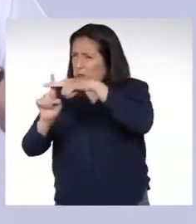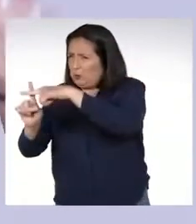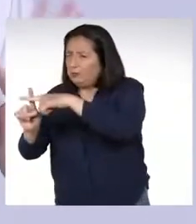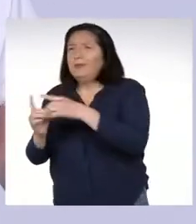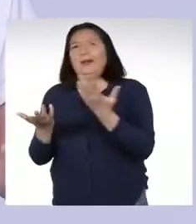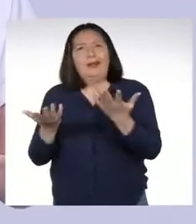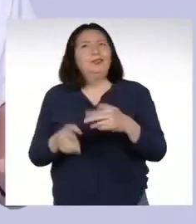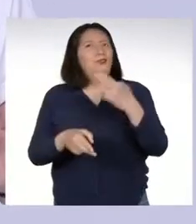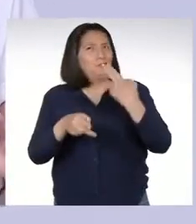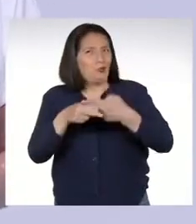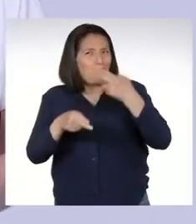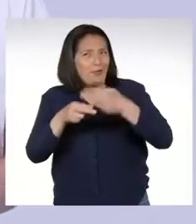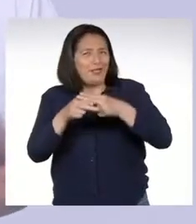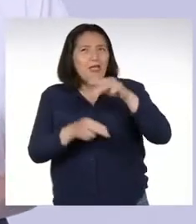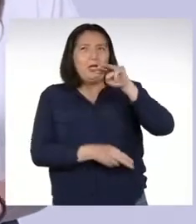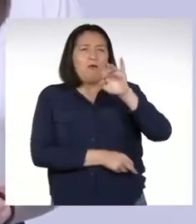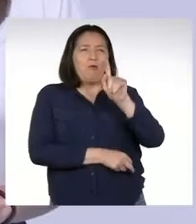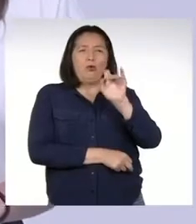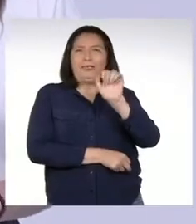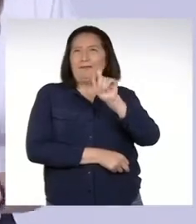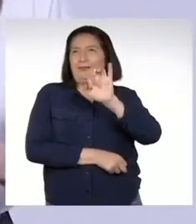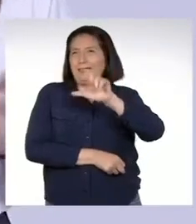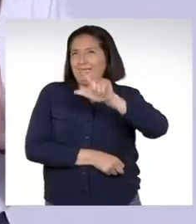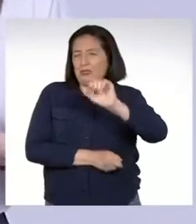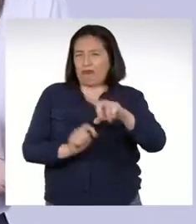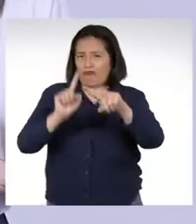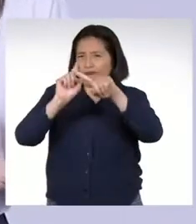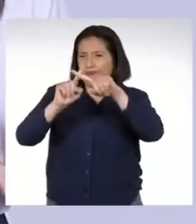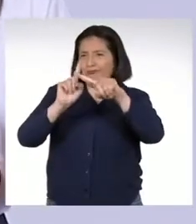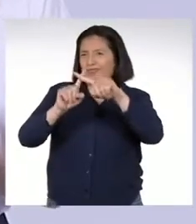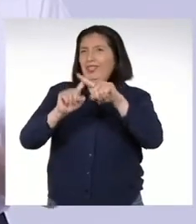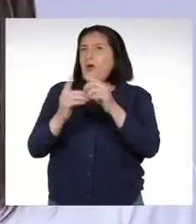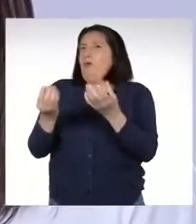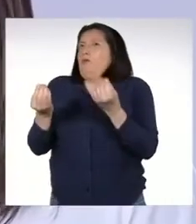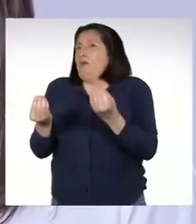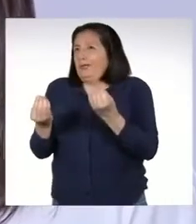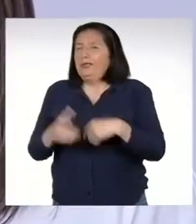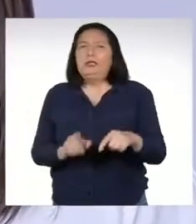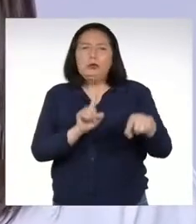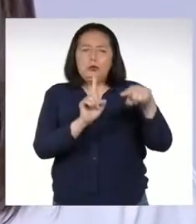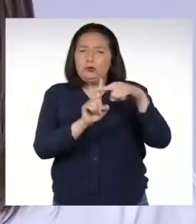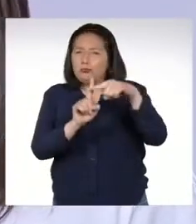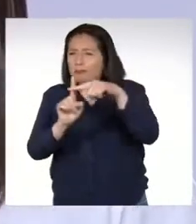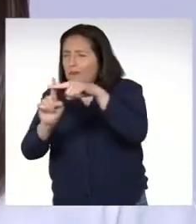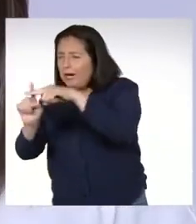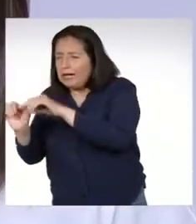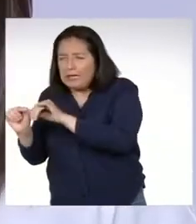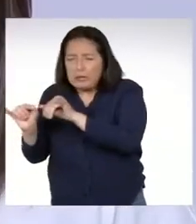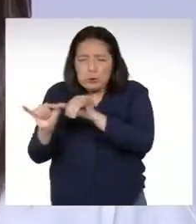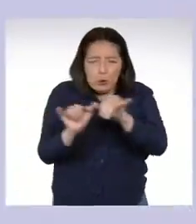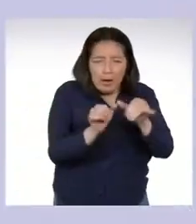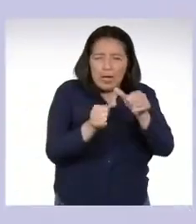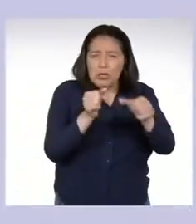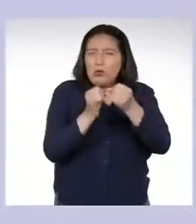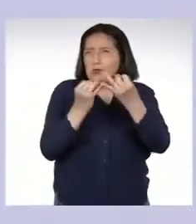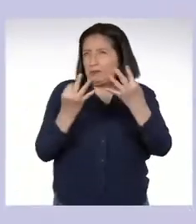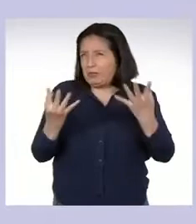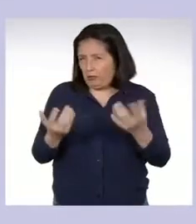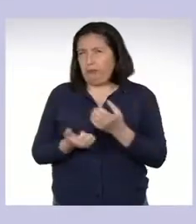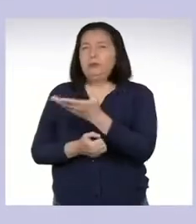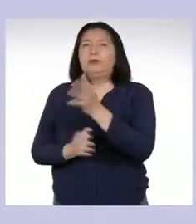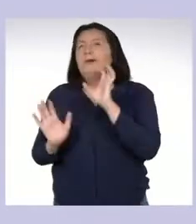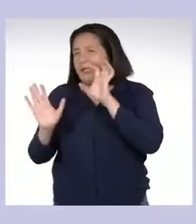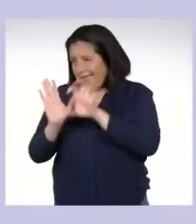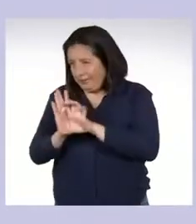Se llama multiplicación. Esta operación se utiliza cuando tenemos que sumar el mismo número varias veces. Por ejemplo,